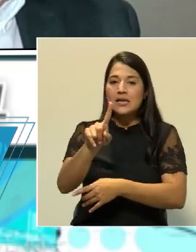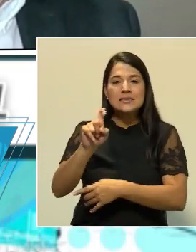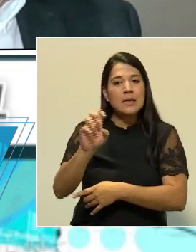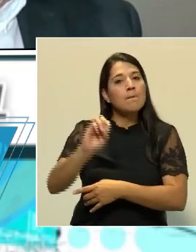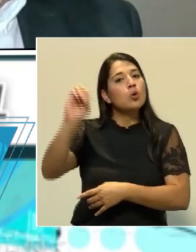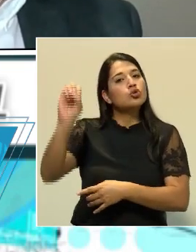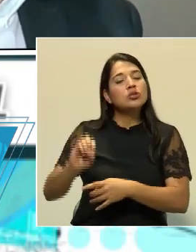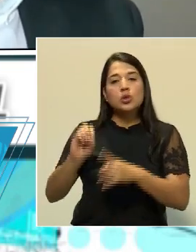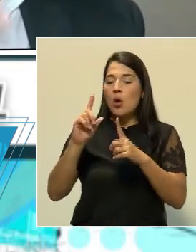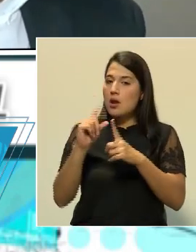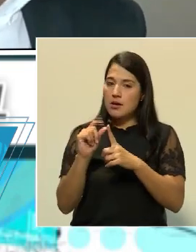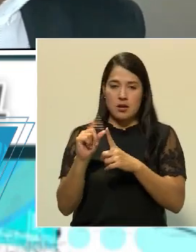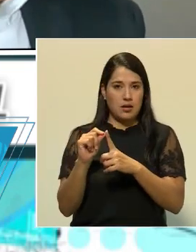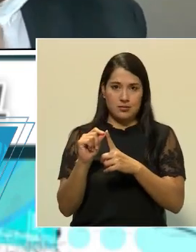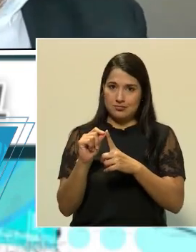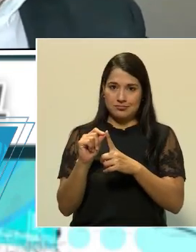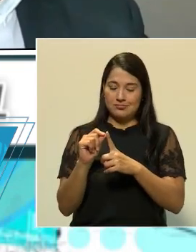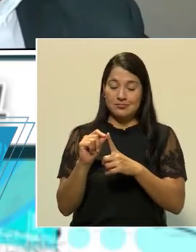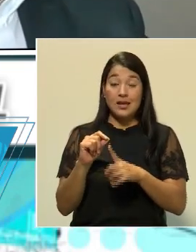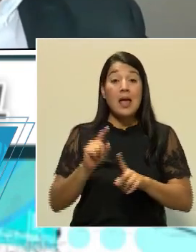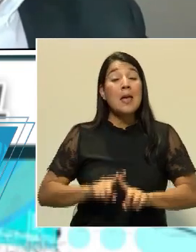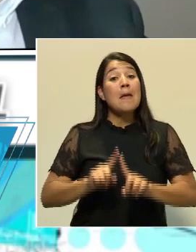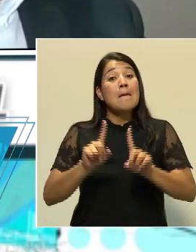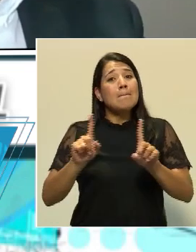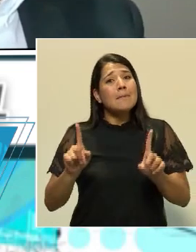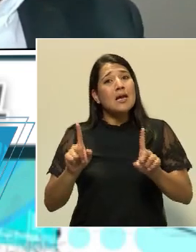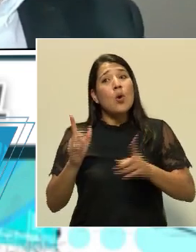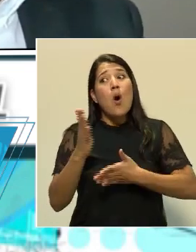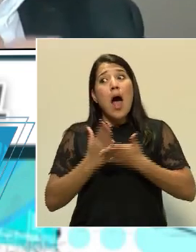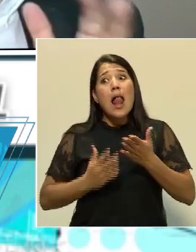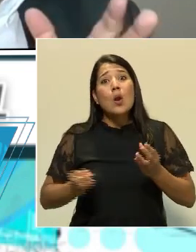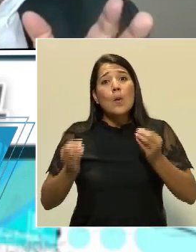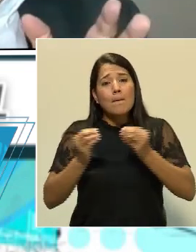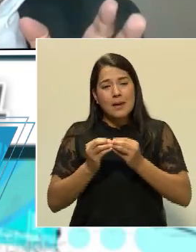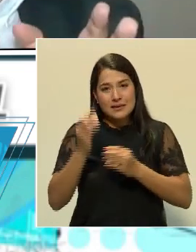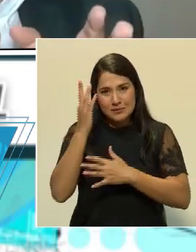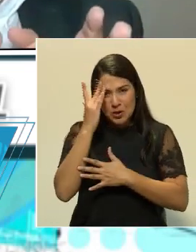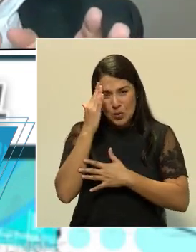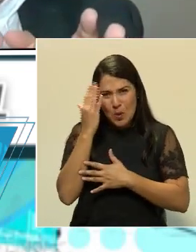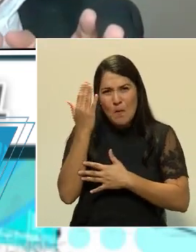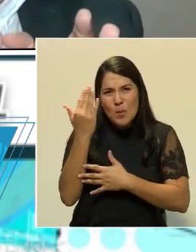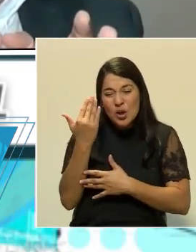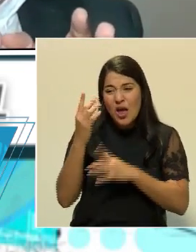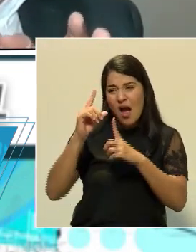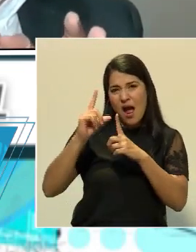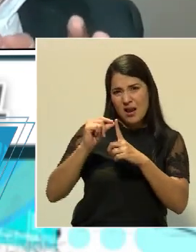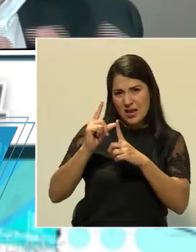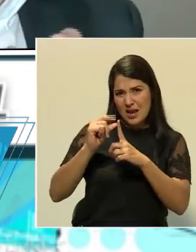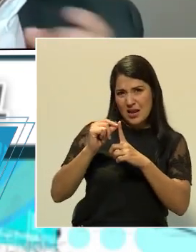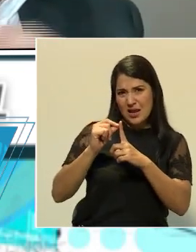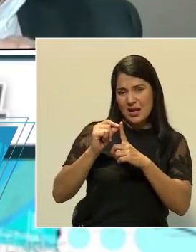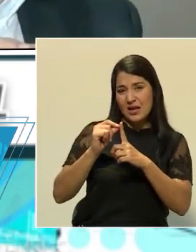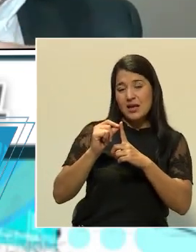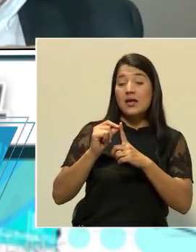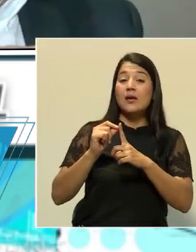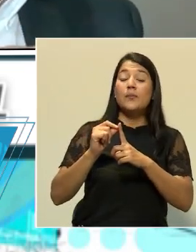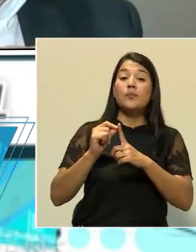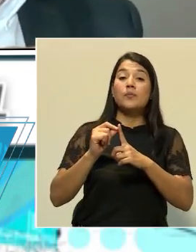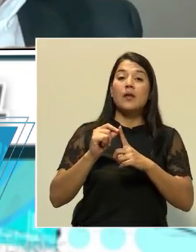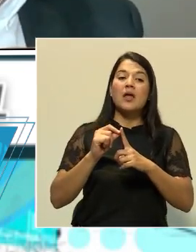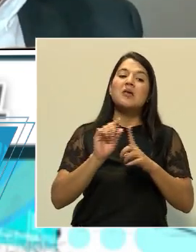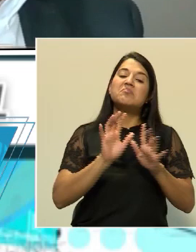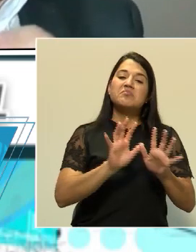de los alquileres. Pero, don Ernesto, algo más preocupante, porque digamos que los alquileres es de empresa